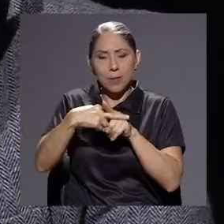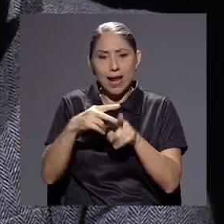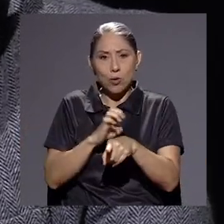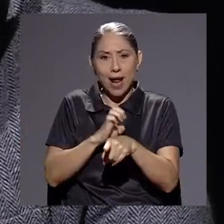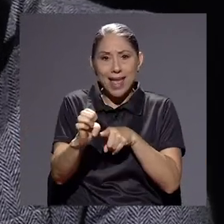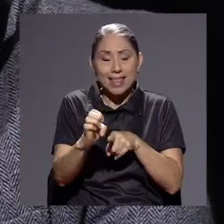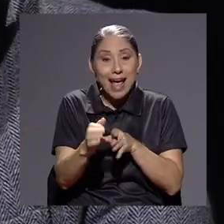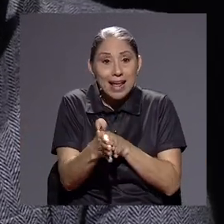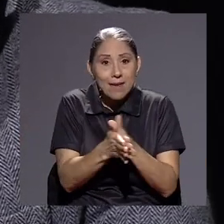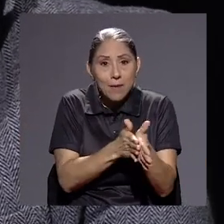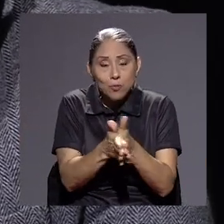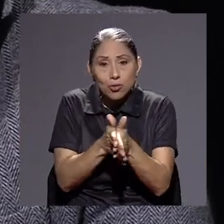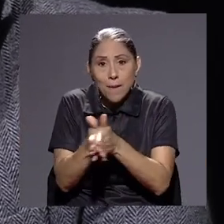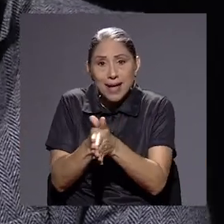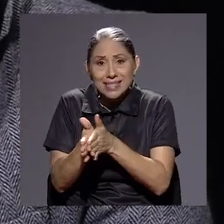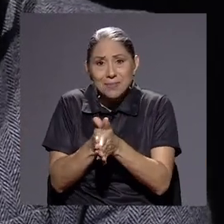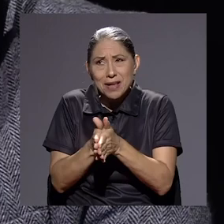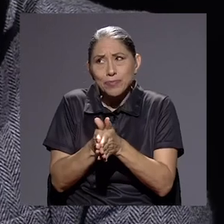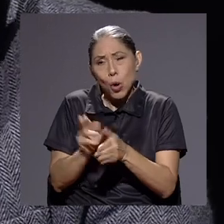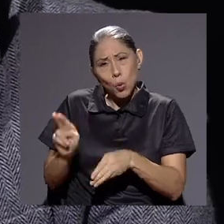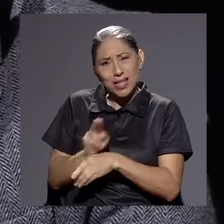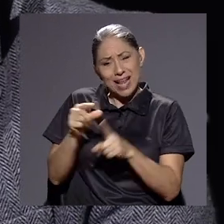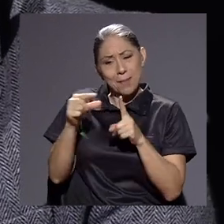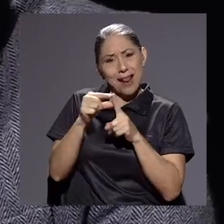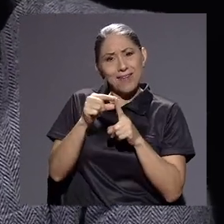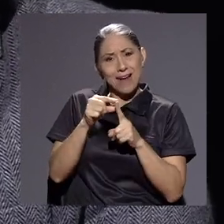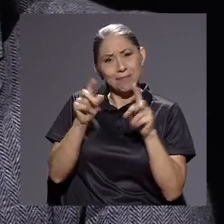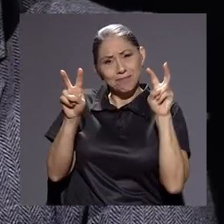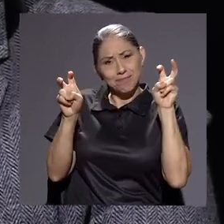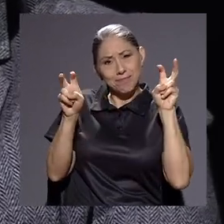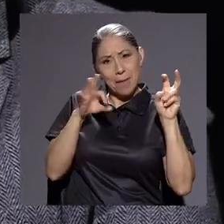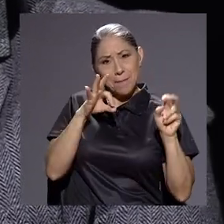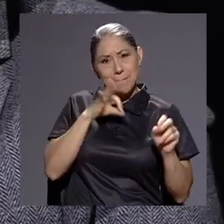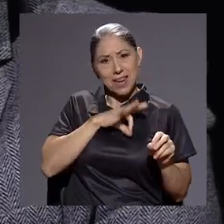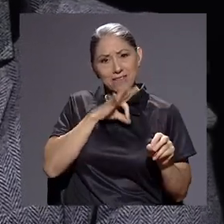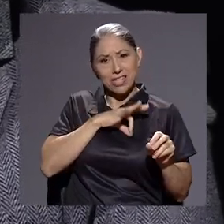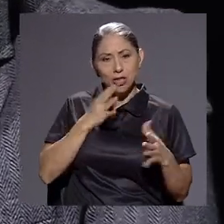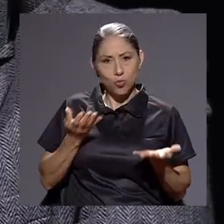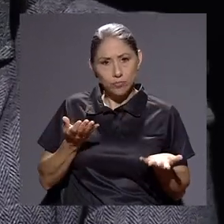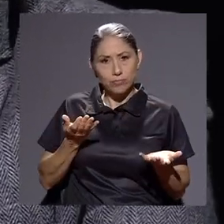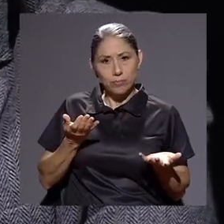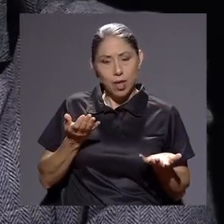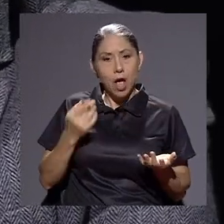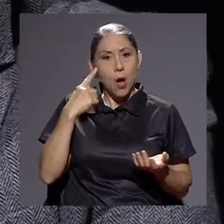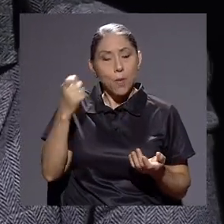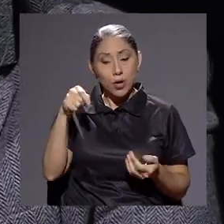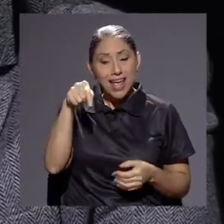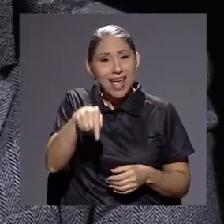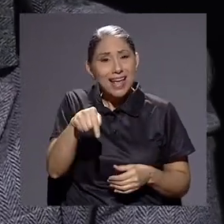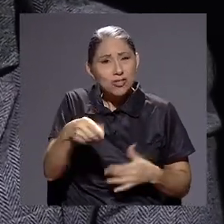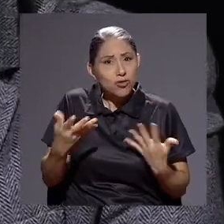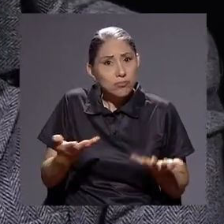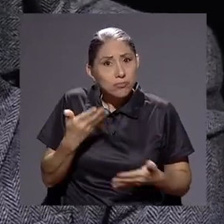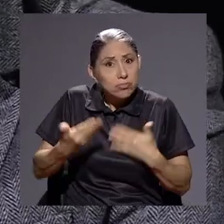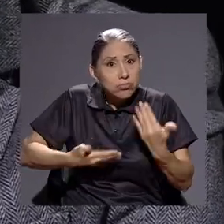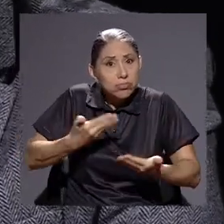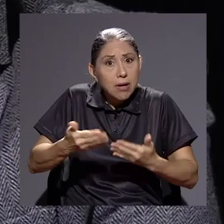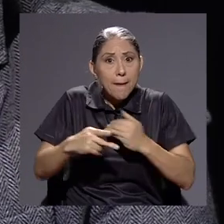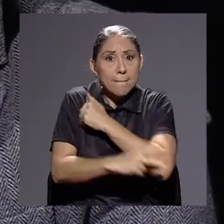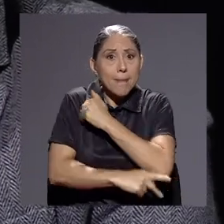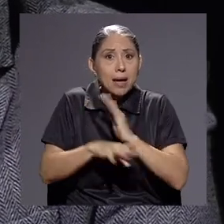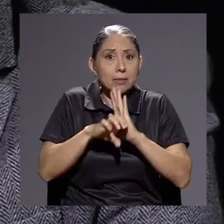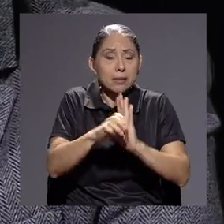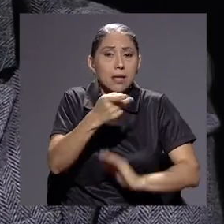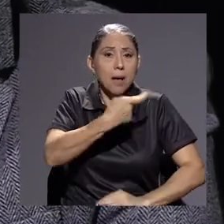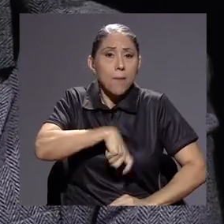a maximizar, y voy a utilizar la palabra beneficio entre comillas, porque esto nos va a llevar o nos lleva y llevó a países